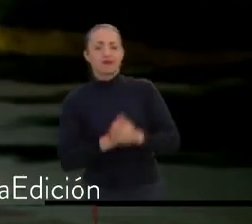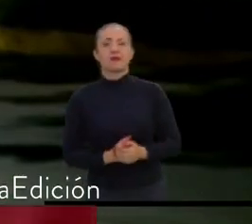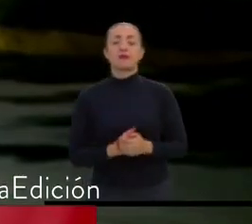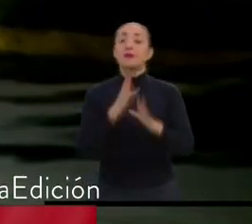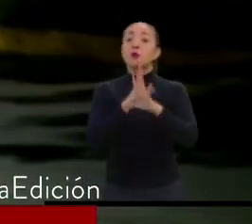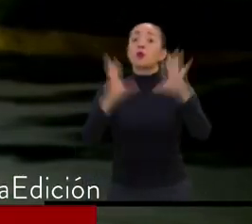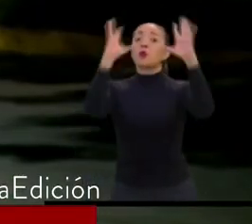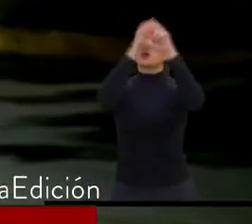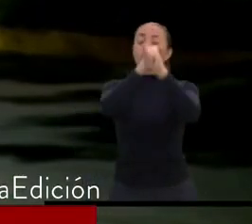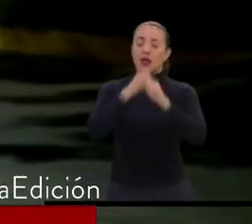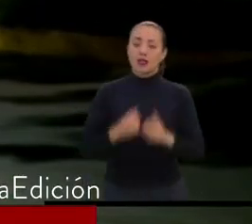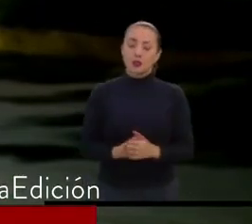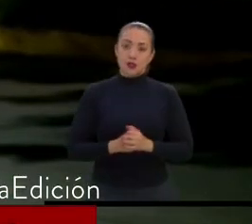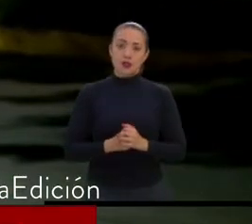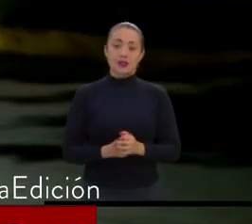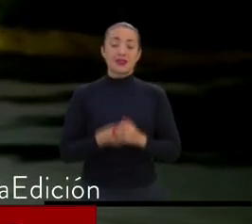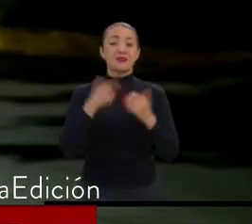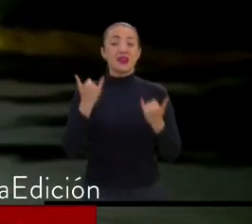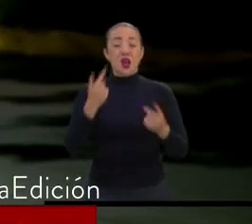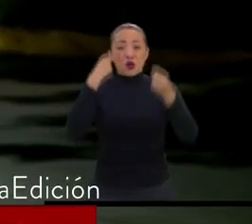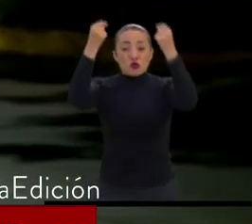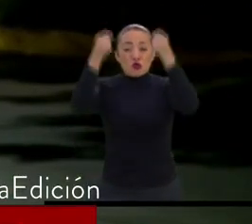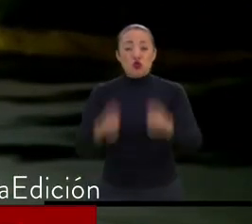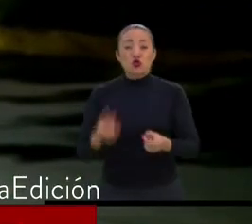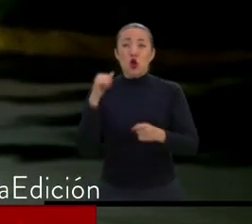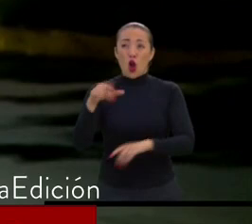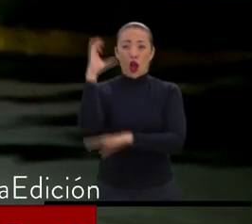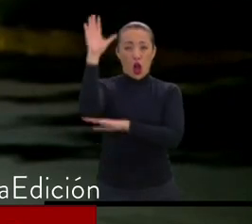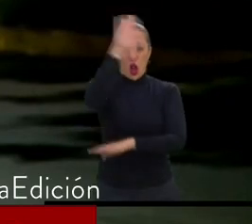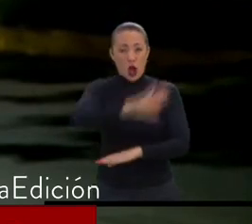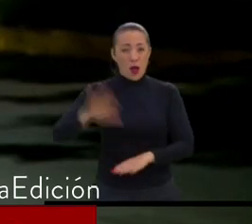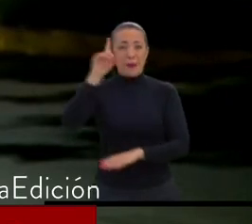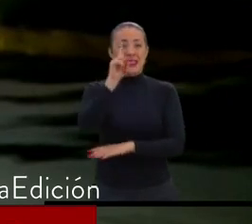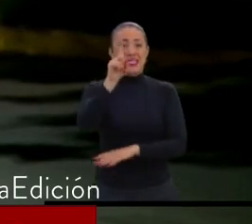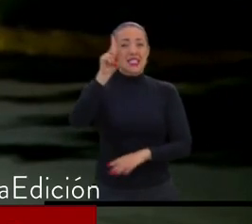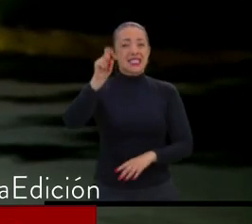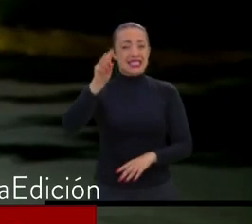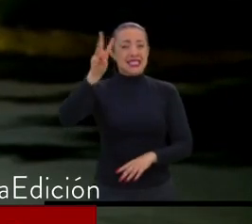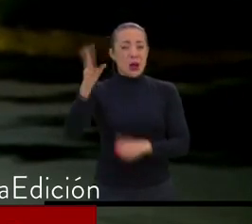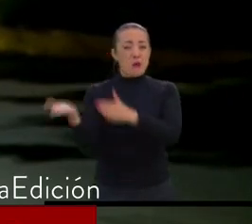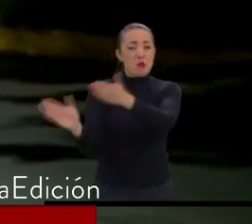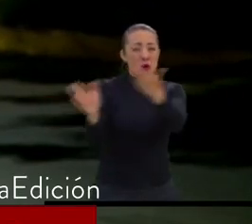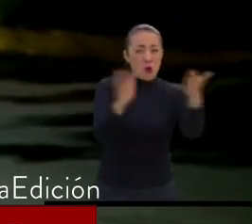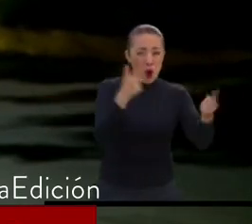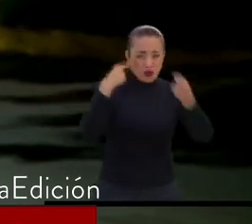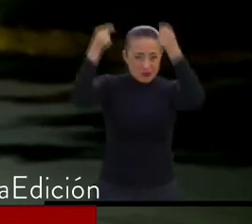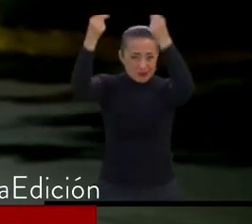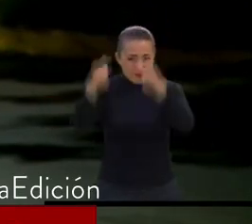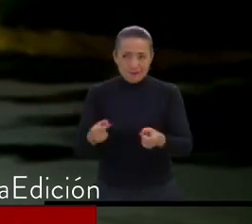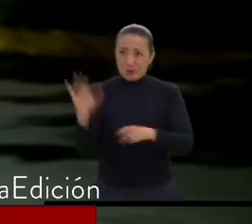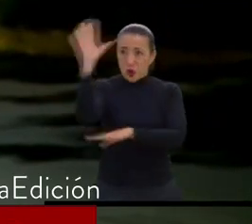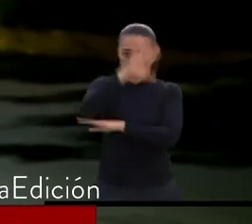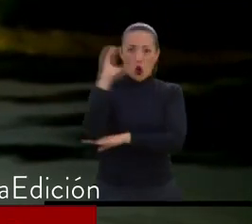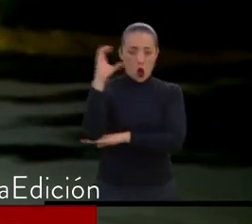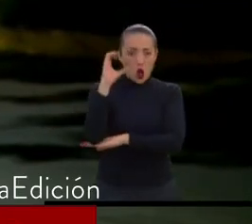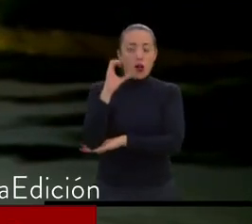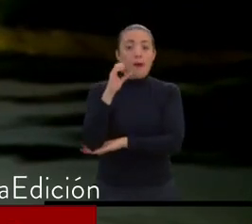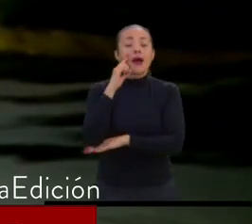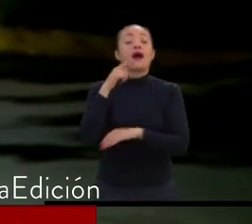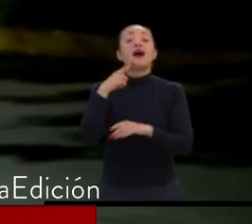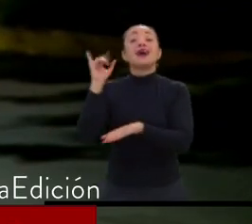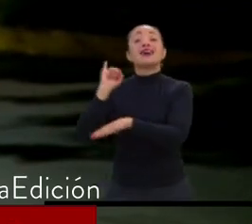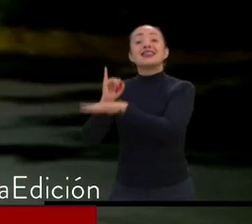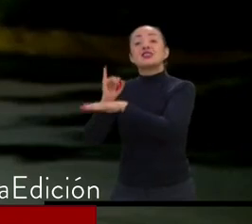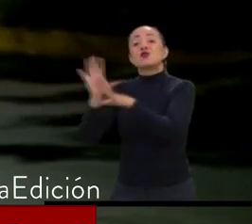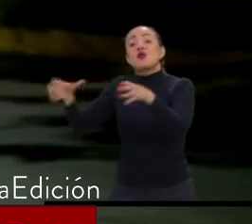Buenas noches. Mire, de las 163 muertes que se registraron en las últimas horas en el país por COVID-19, según reporta hoy el